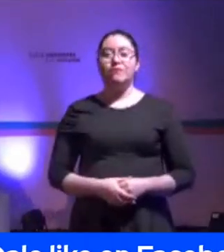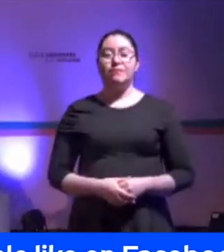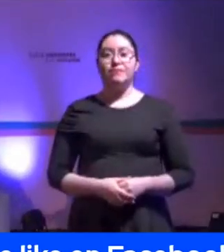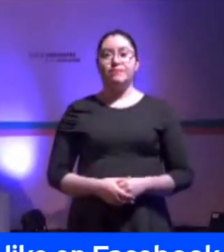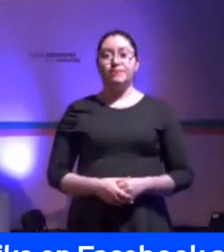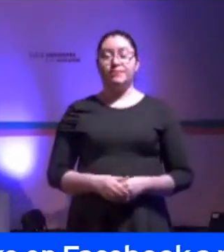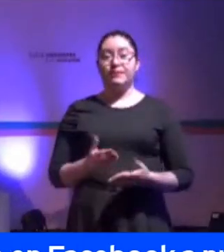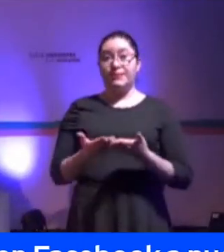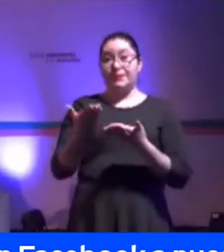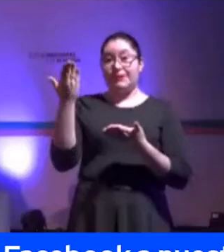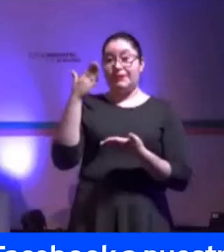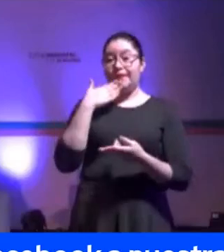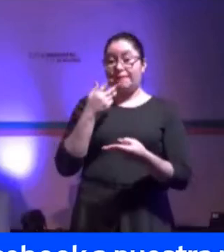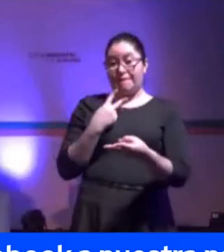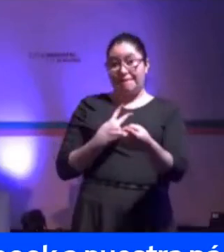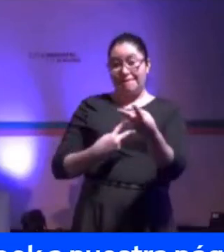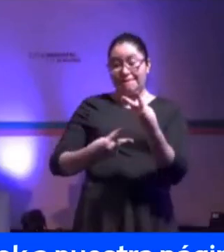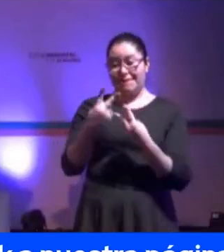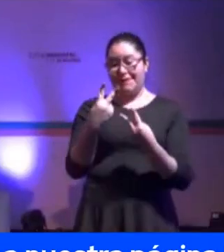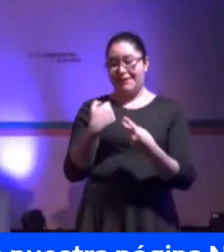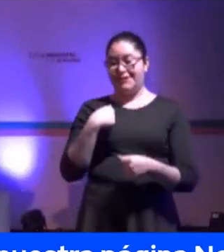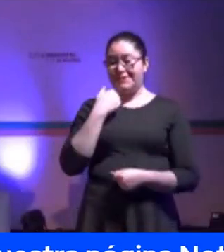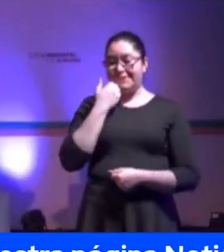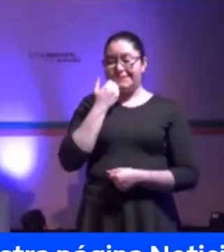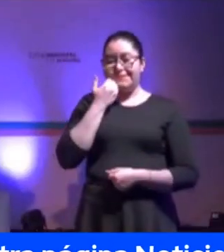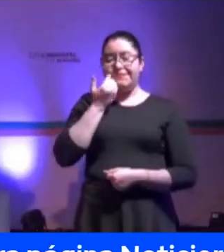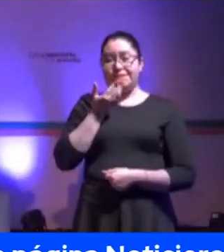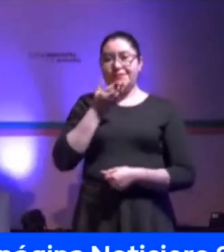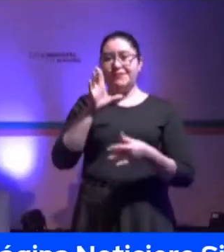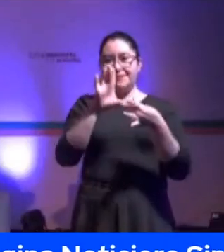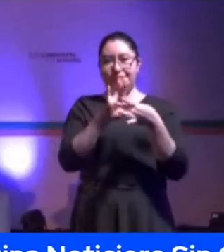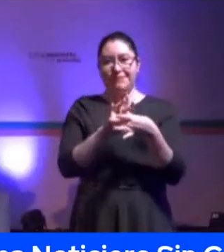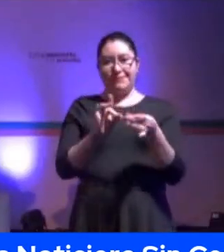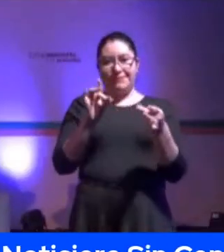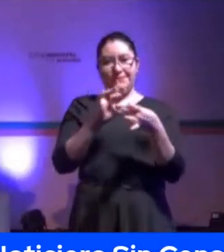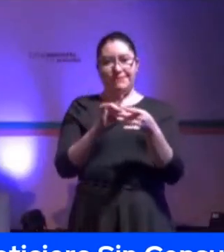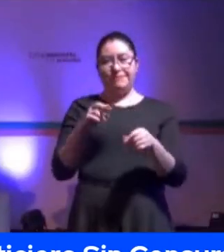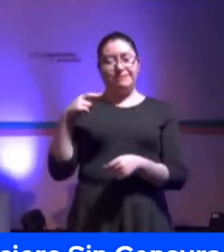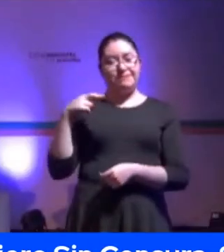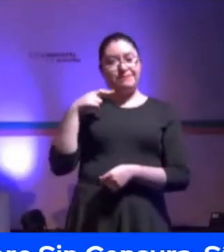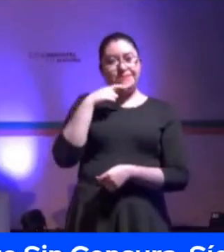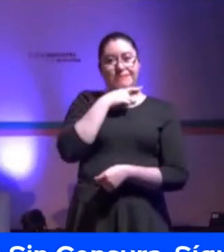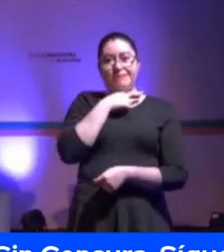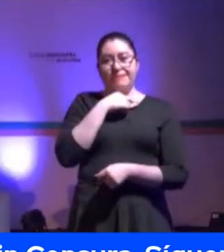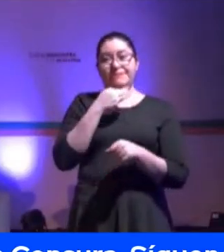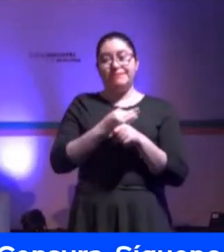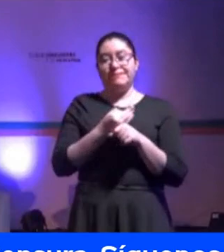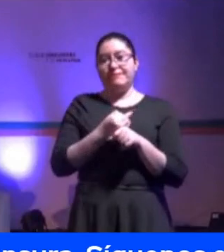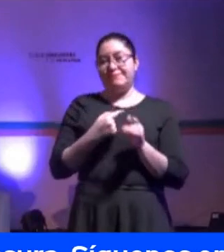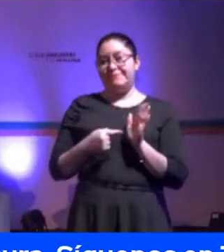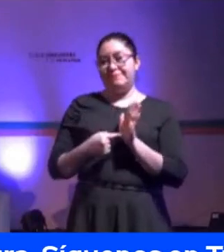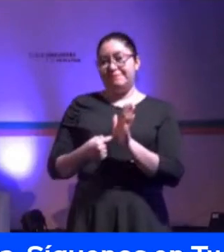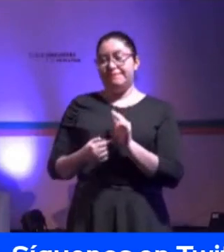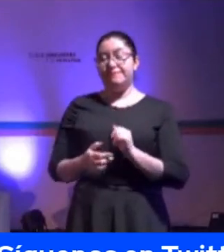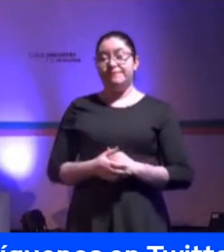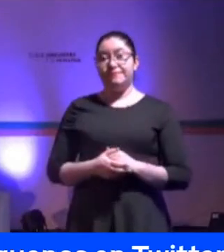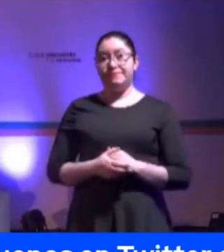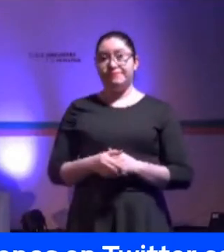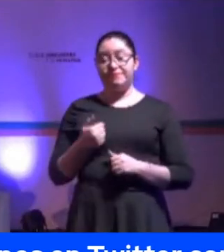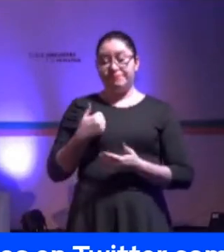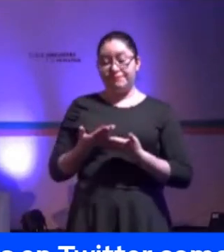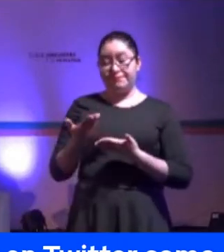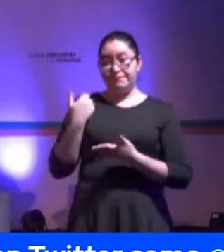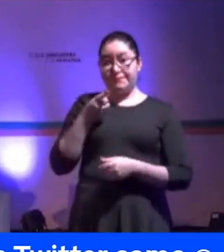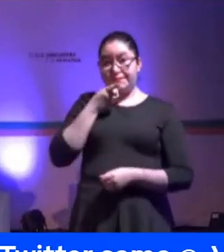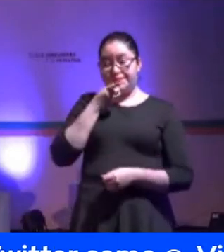antes darle la bienvenida, justamente quiero contarles brevemente para hacerle la introducción. Yo se los decía, yo